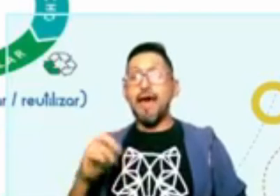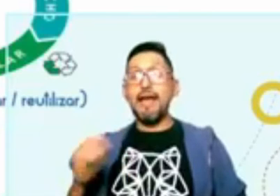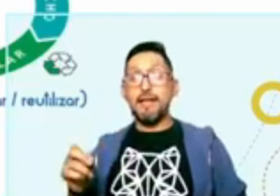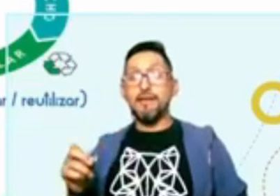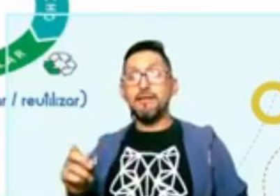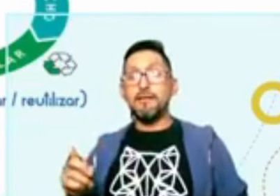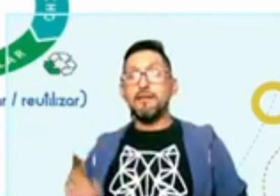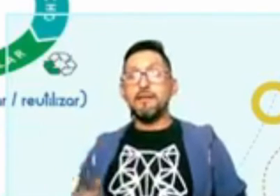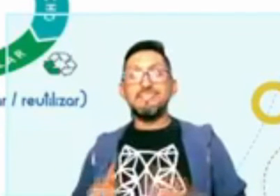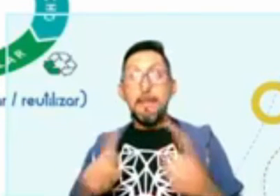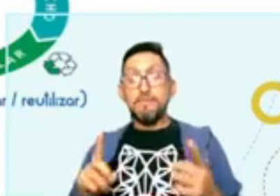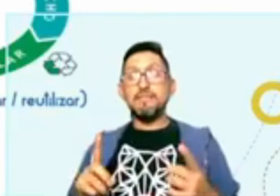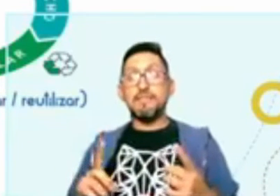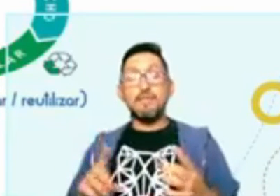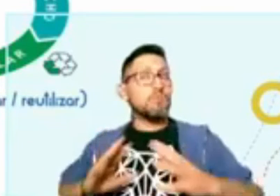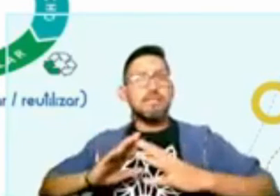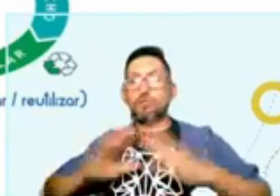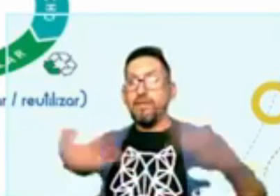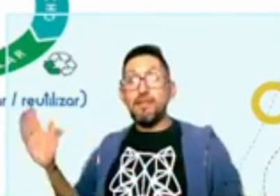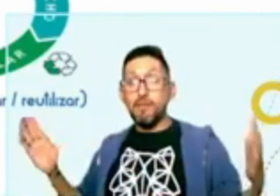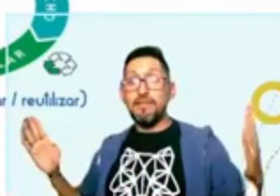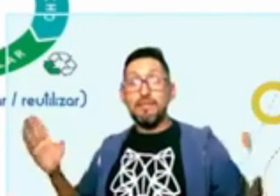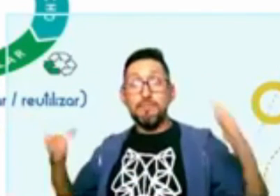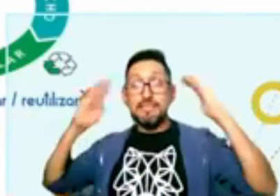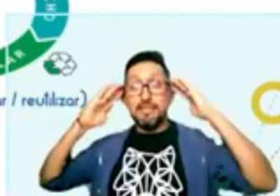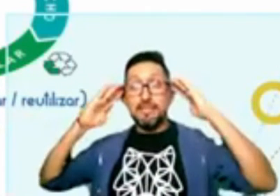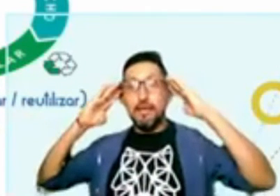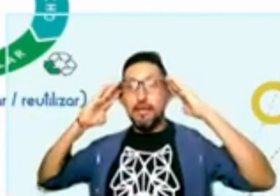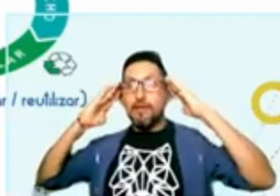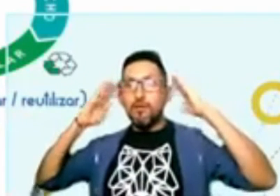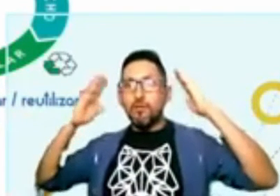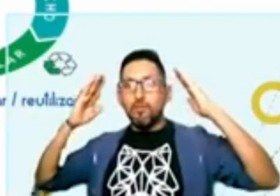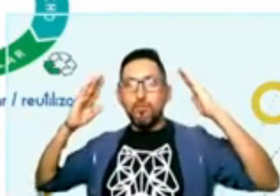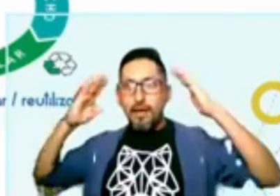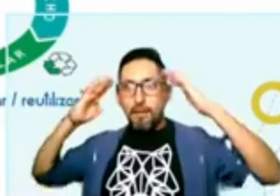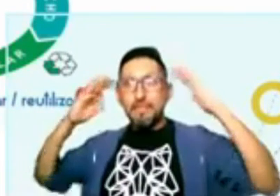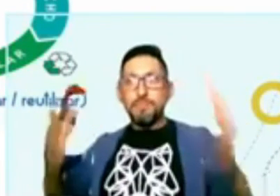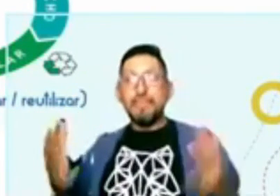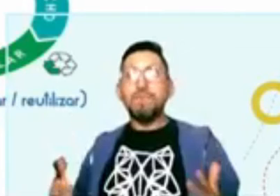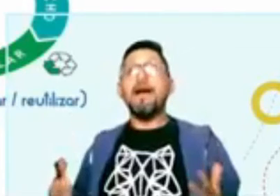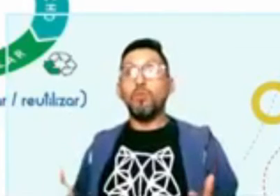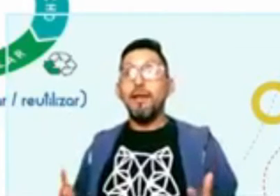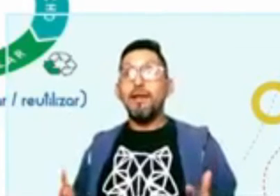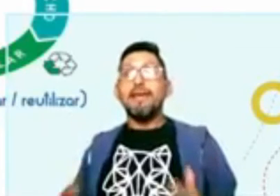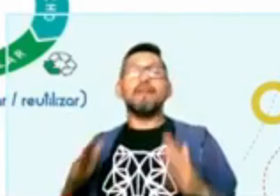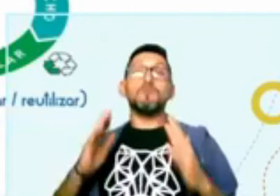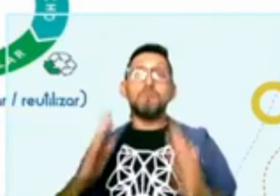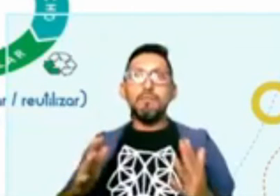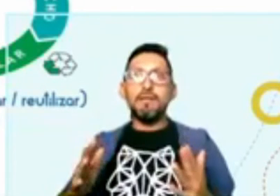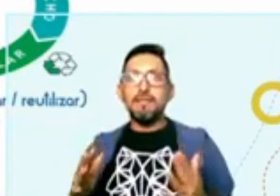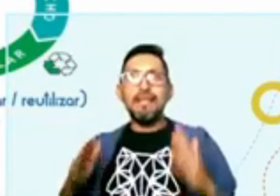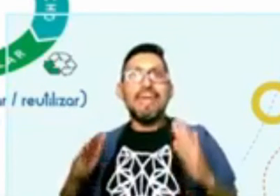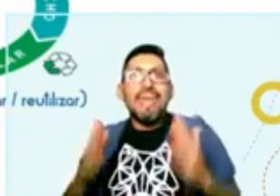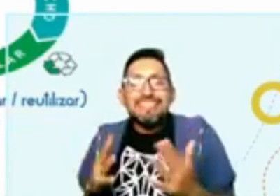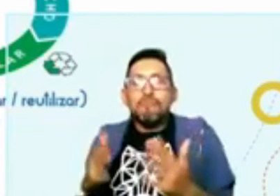Yuval Harari. Sapiens es una historia de la humanidad vista desde una perspectiva actual que nos